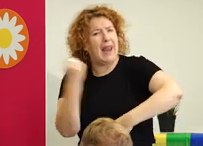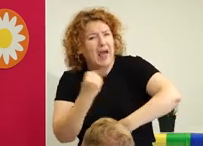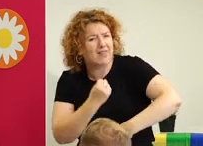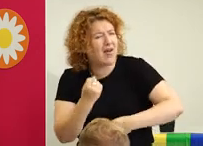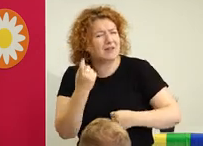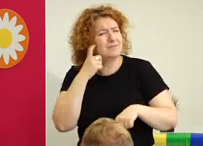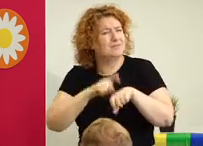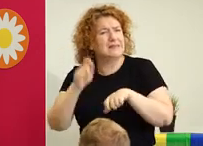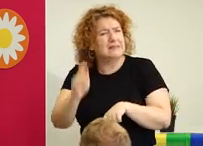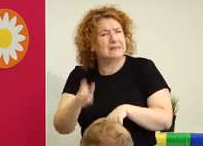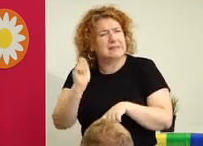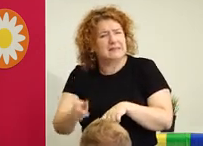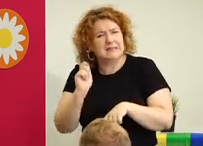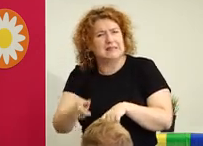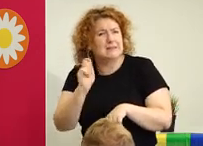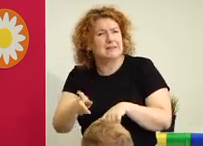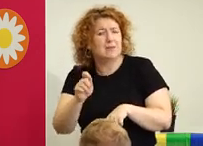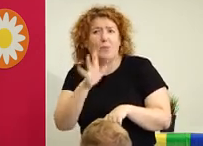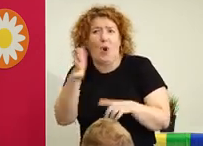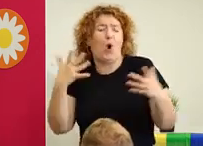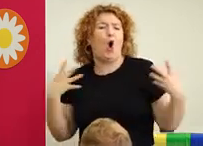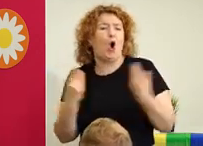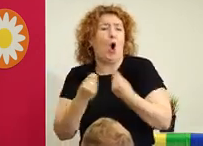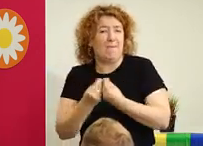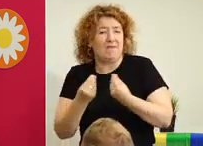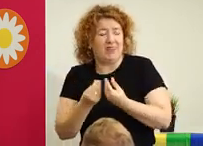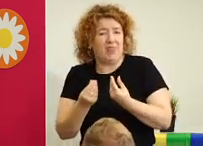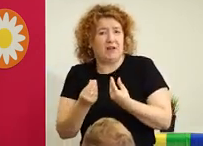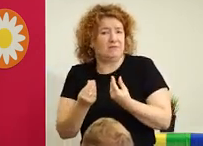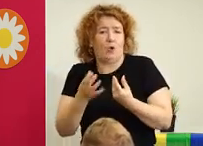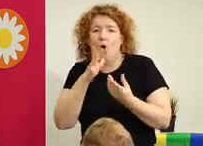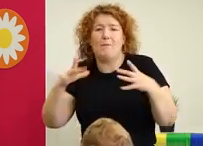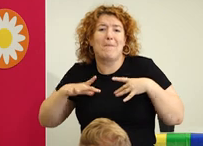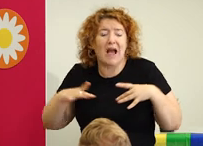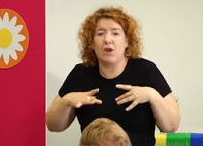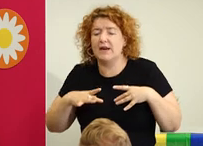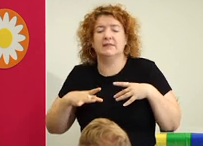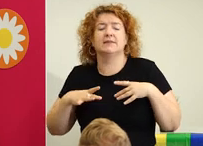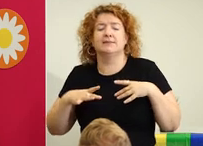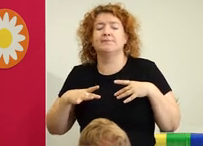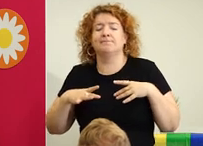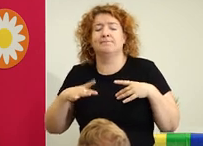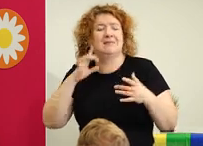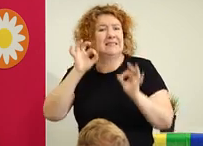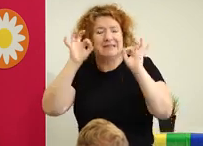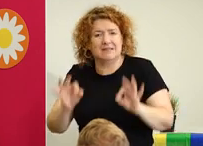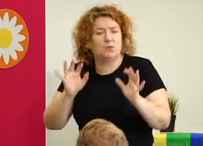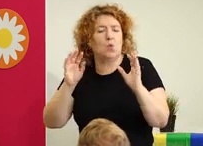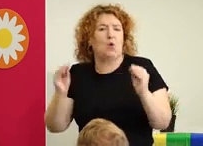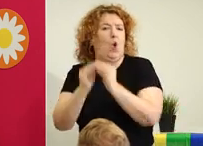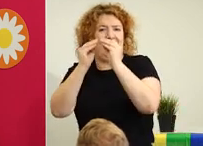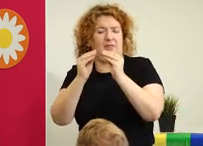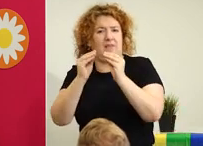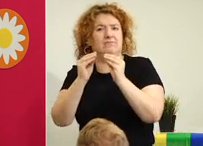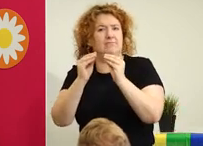otros momentos de mayor convivencia y de vacaciones para muchas familias, que son los momentos en los